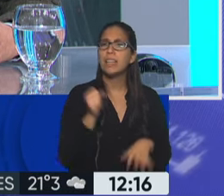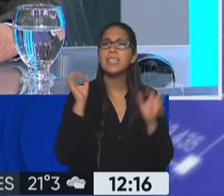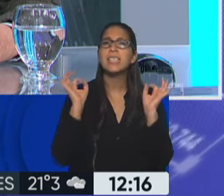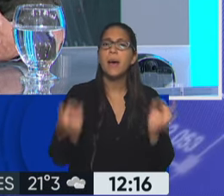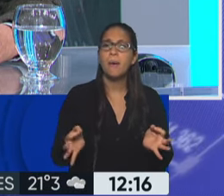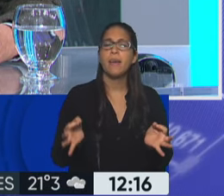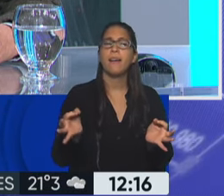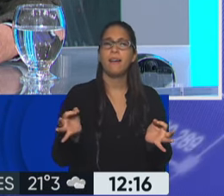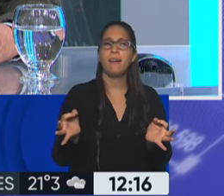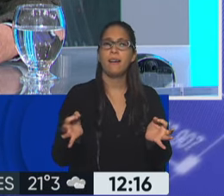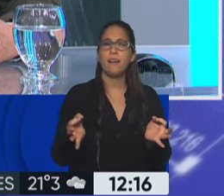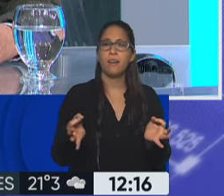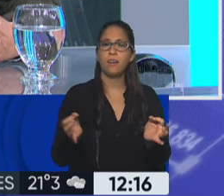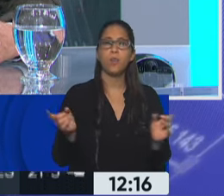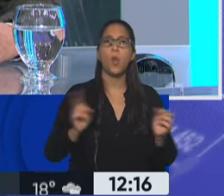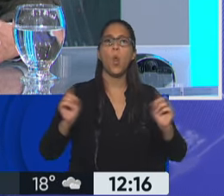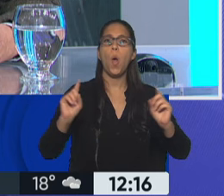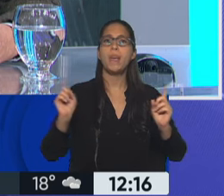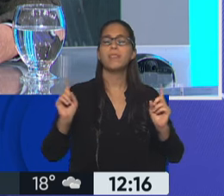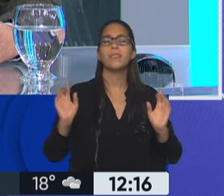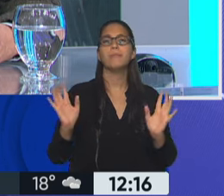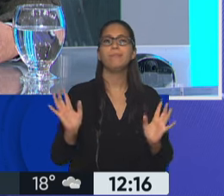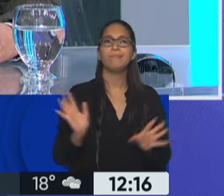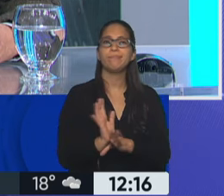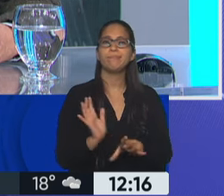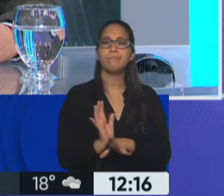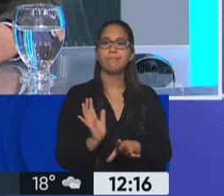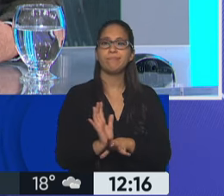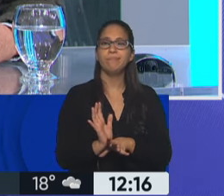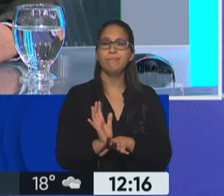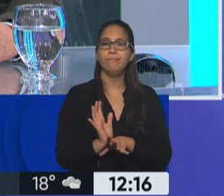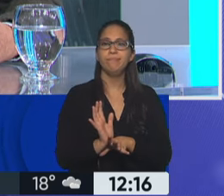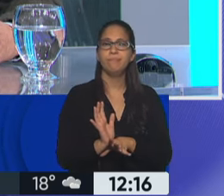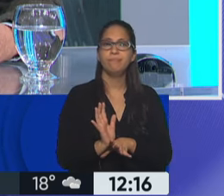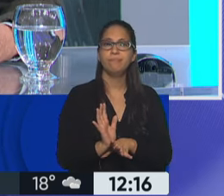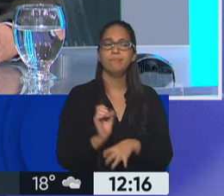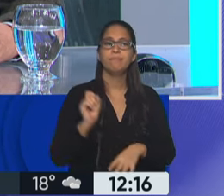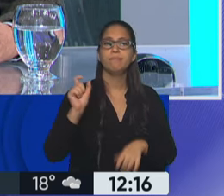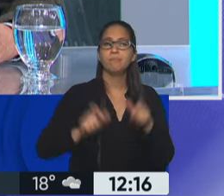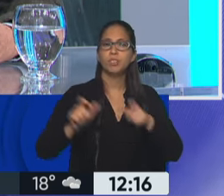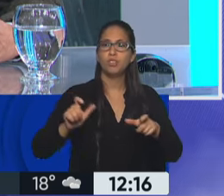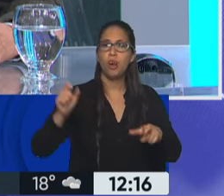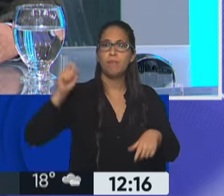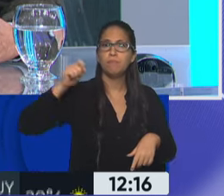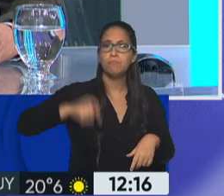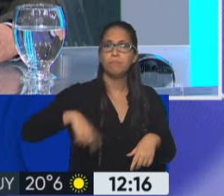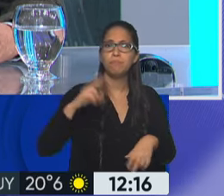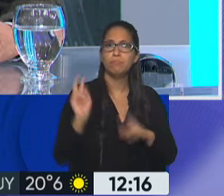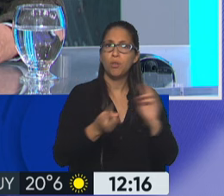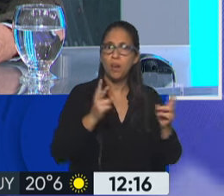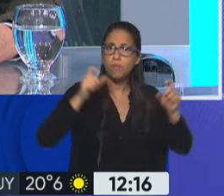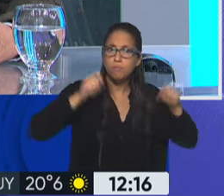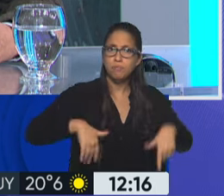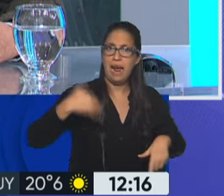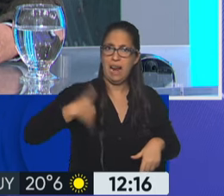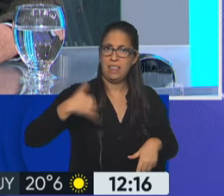no murieron Este no es un problema de que murieron este nacionales extranjeros sino que fueron propios argentinos